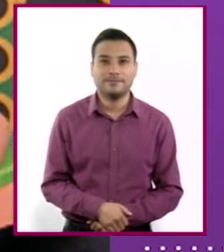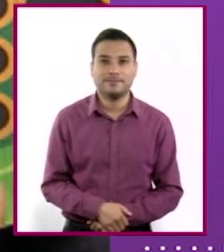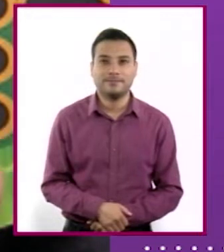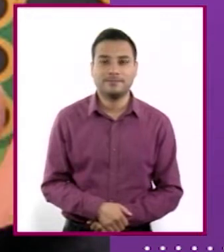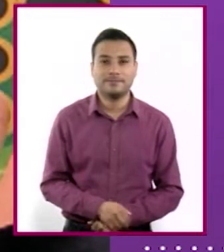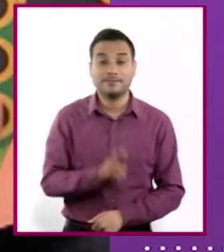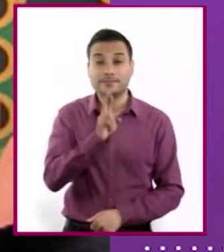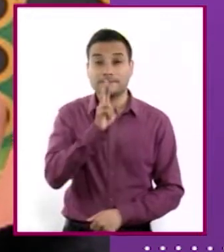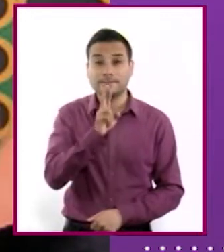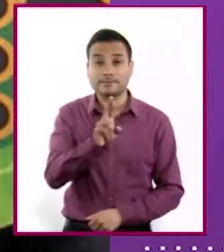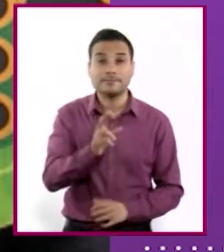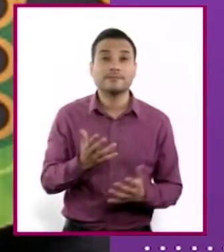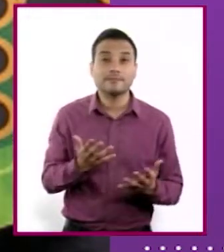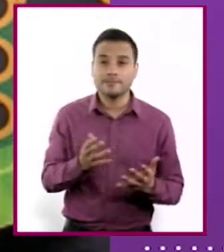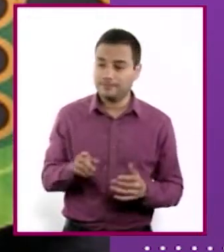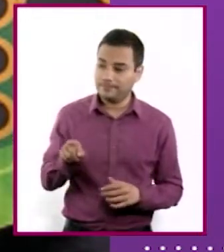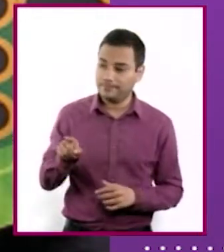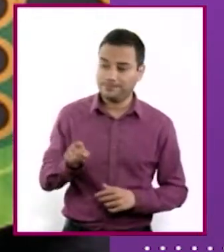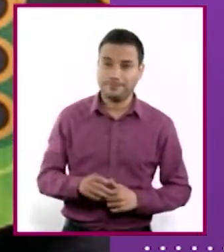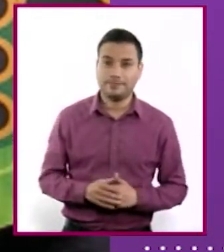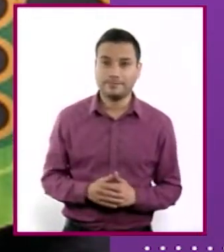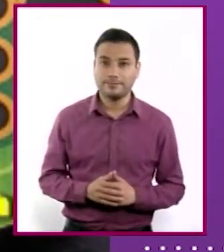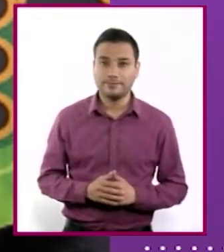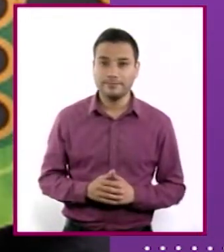En pasado es played.